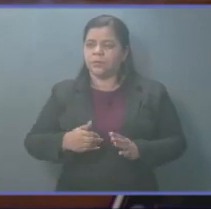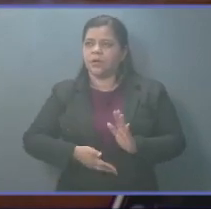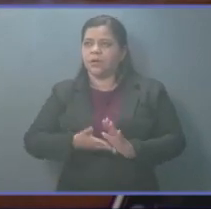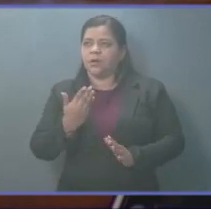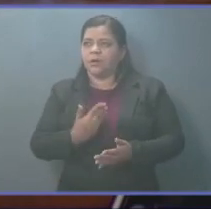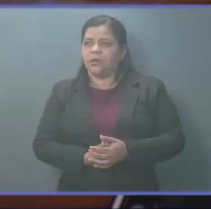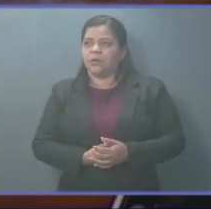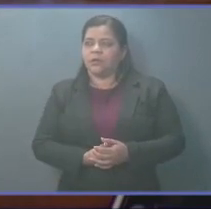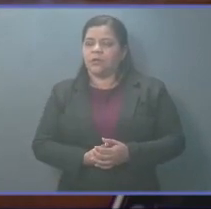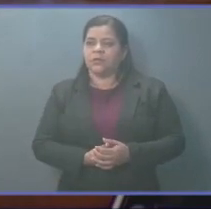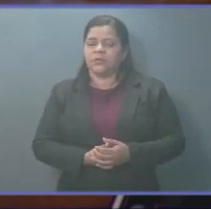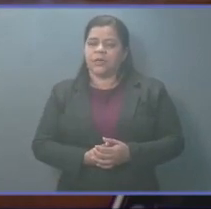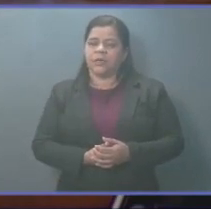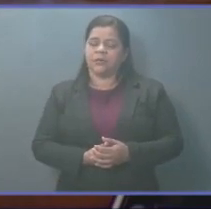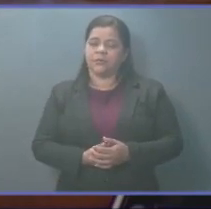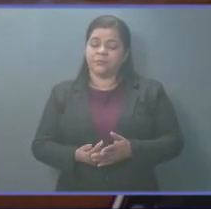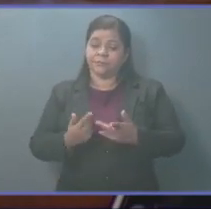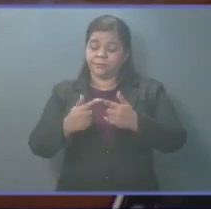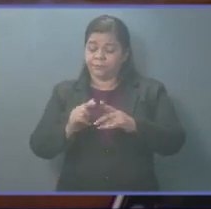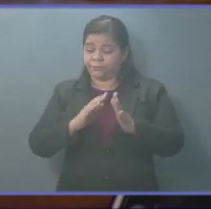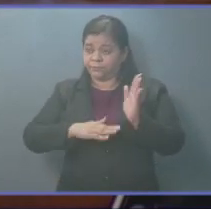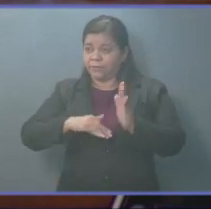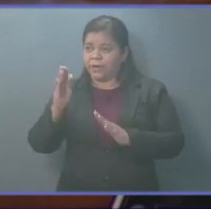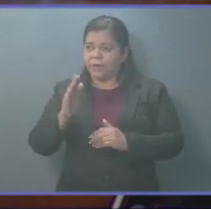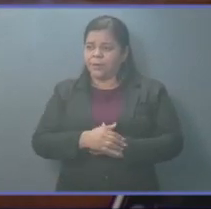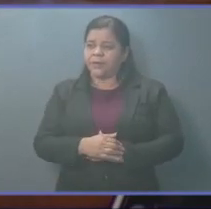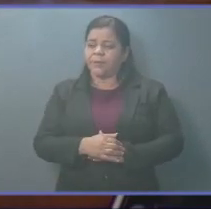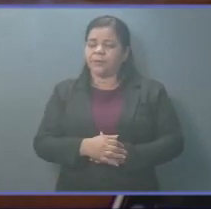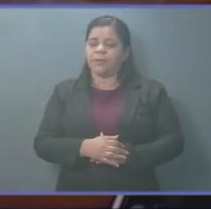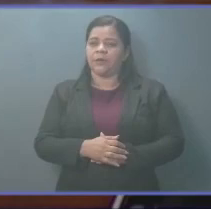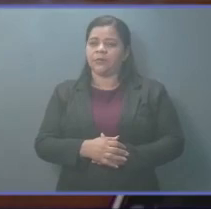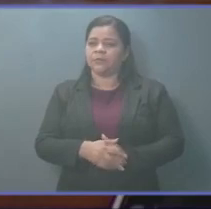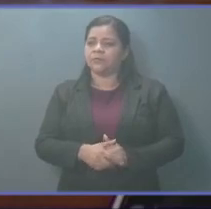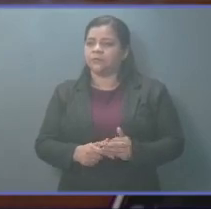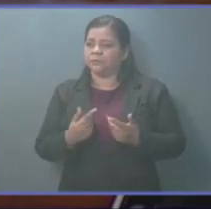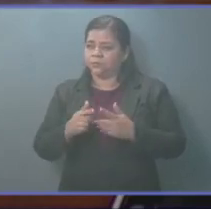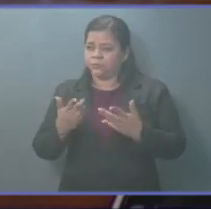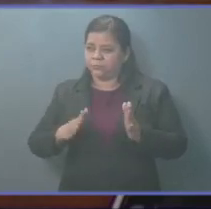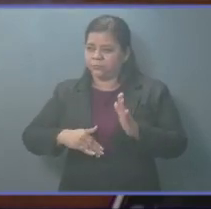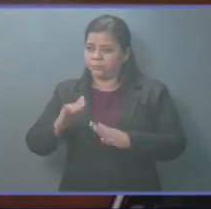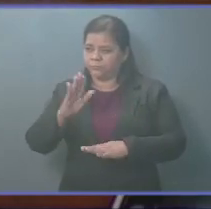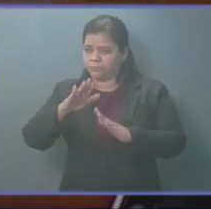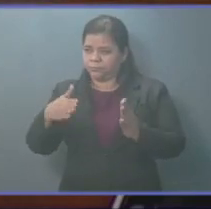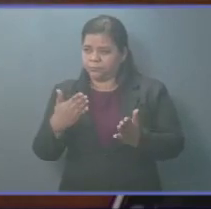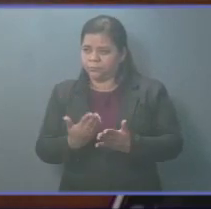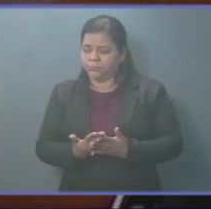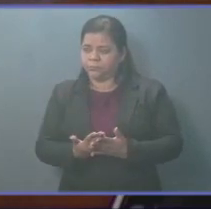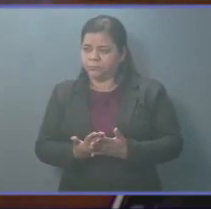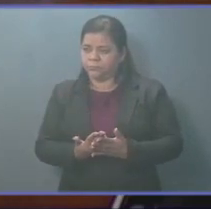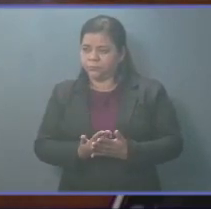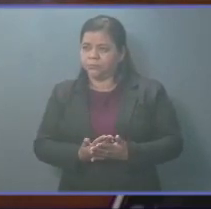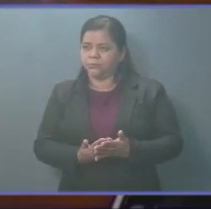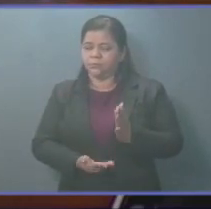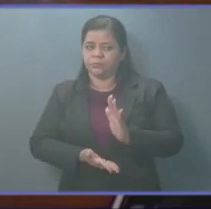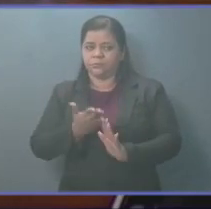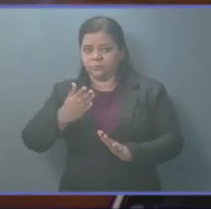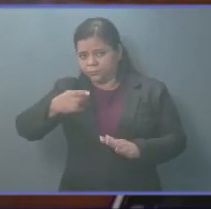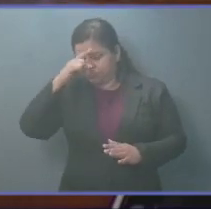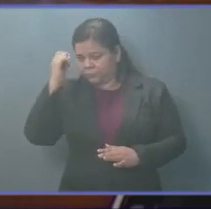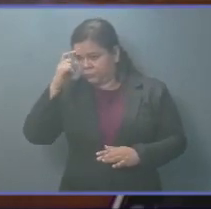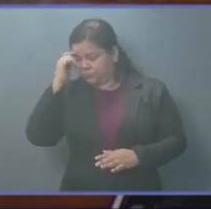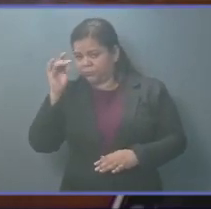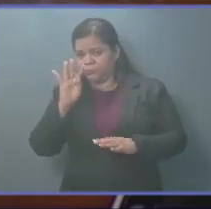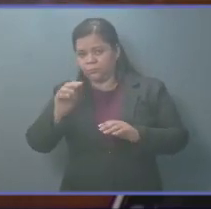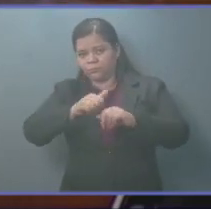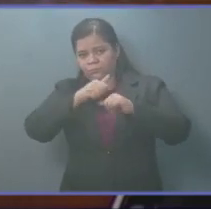miles de ocupaciones. Totalmente de acuerdo, como los señores que nos están viendo en este momento, que salen a trabajar desde las 4 de la